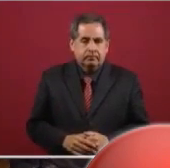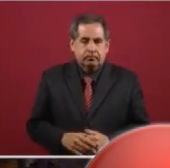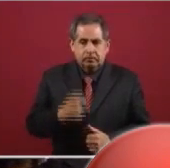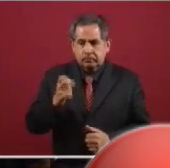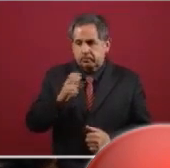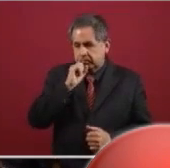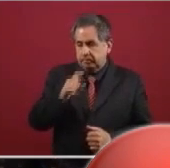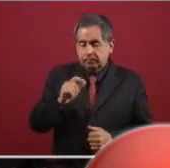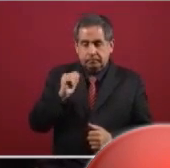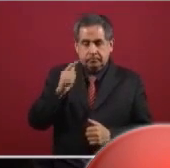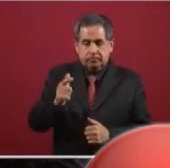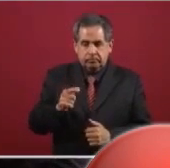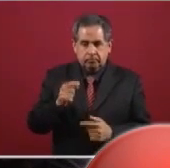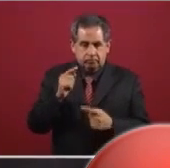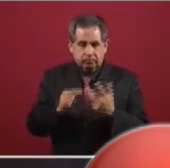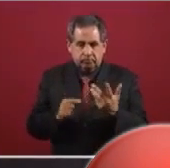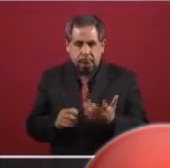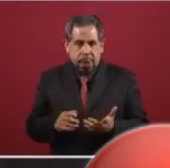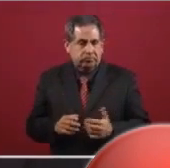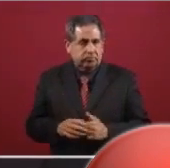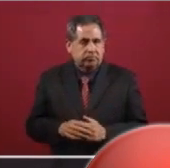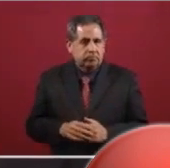es también algo